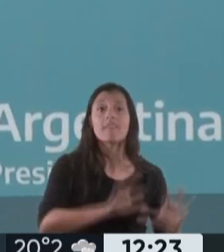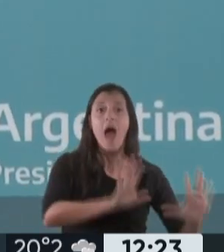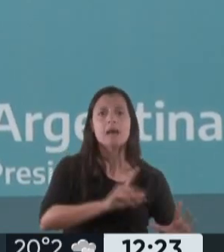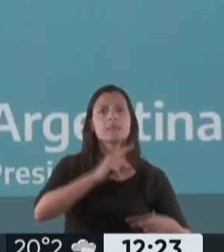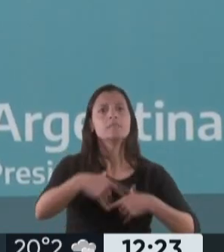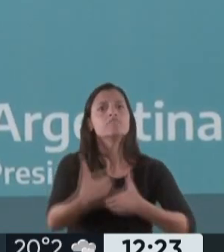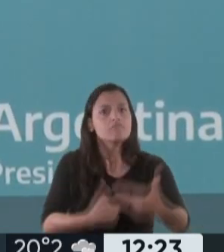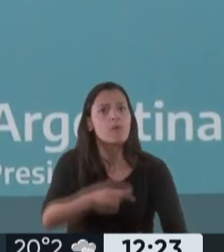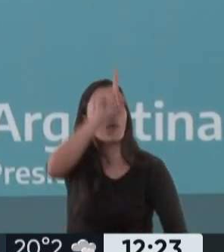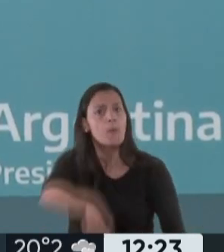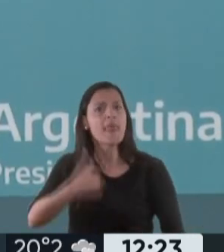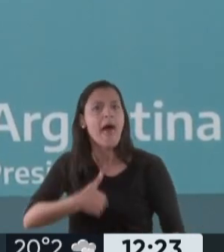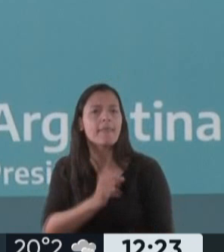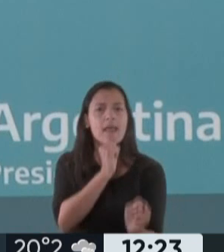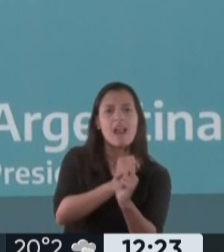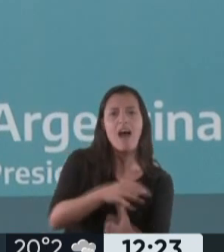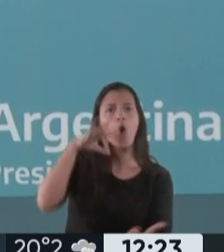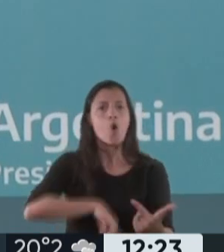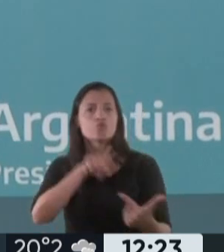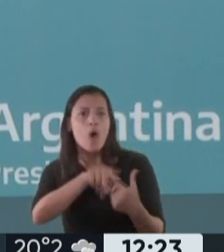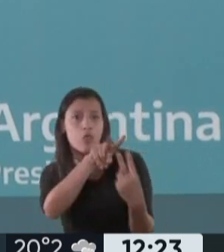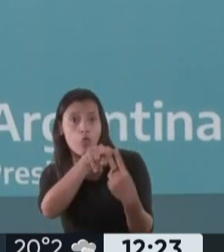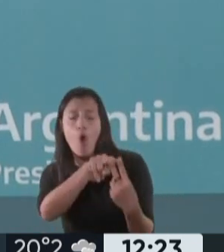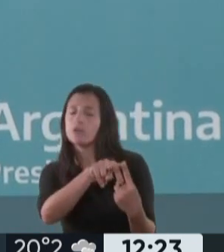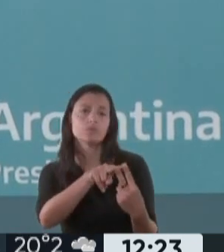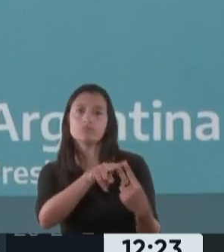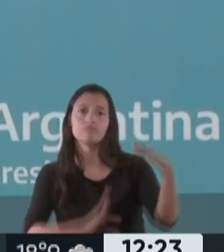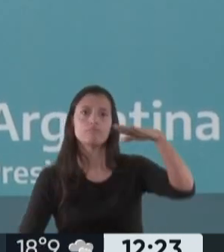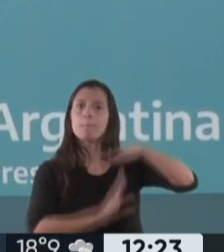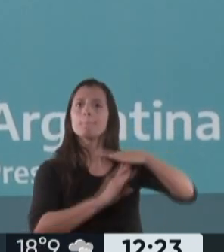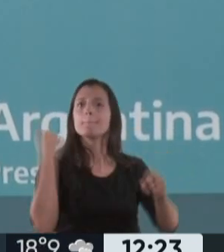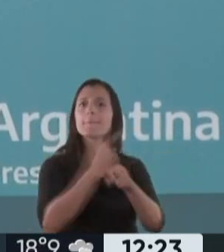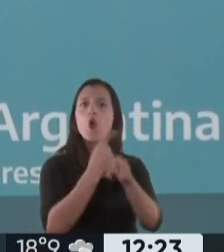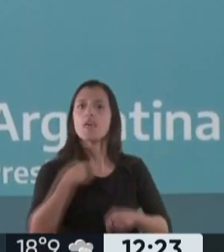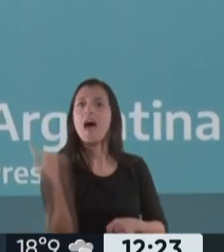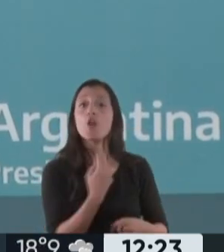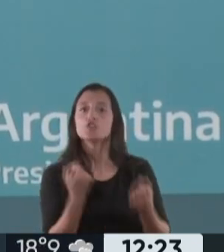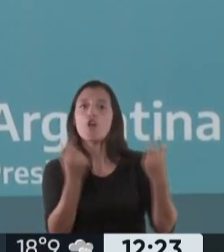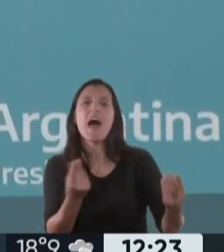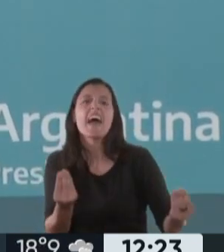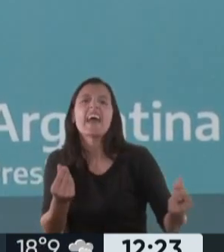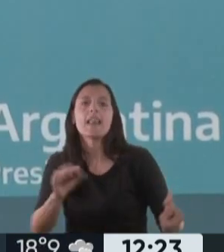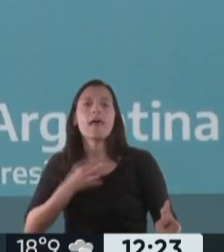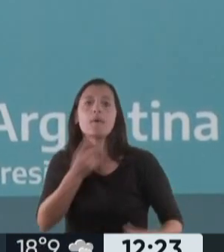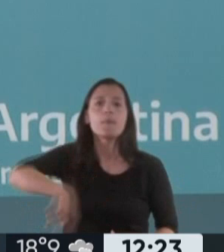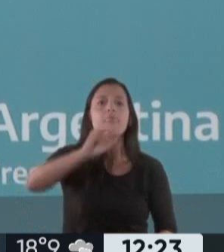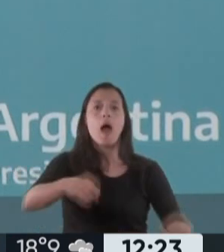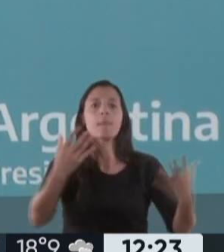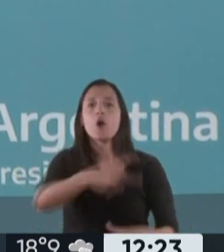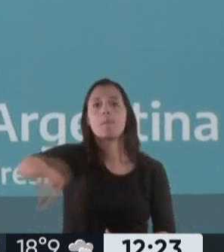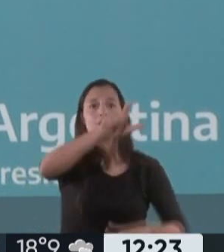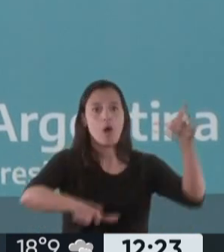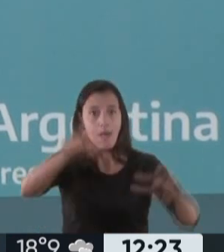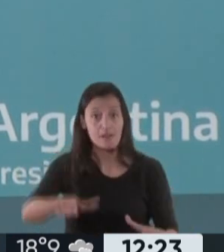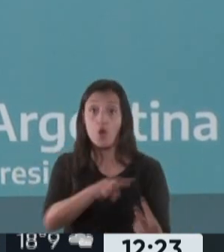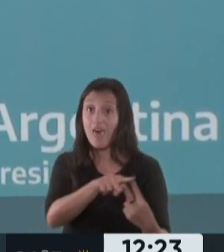un país en donde el trabajo y el salario sean los pilares más importantes para la calidad de vida que se produce a partir de la presencia de